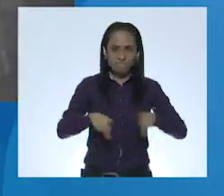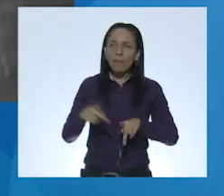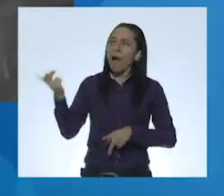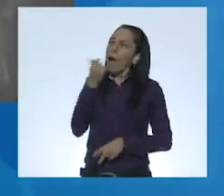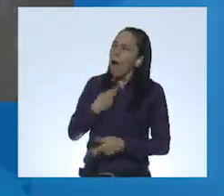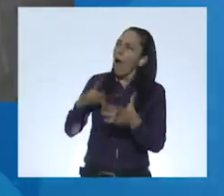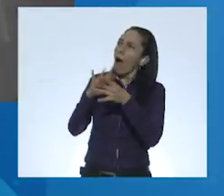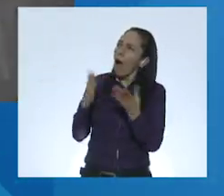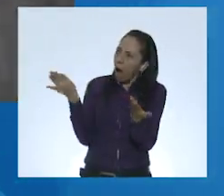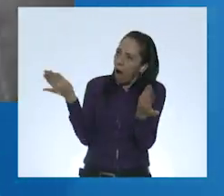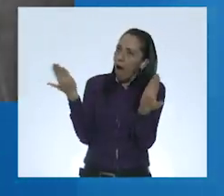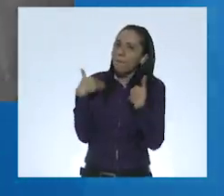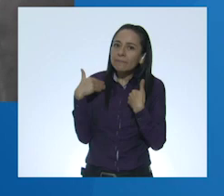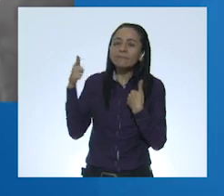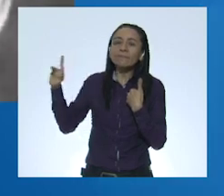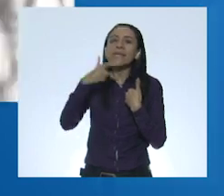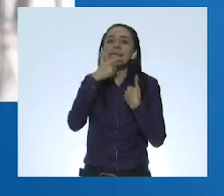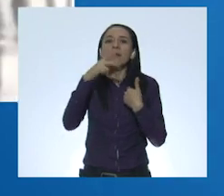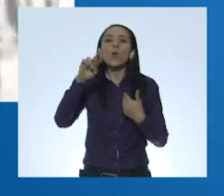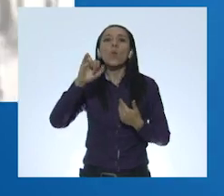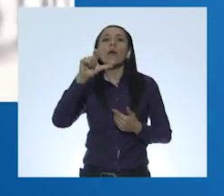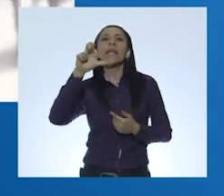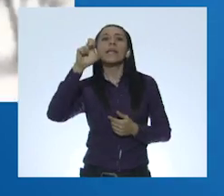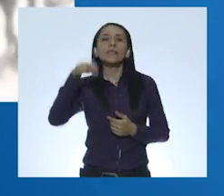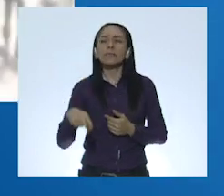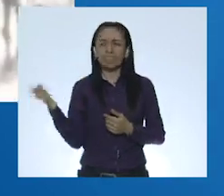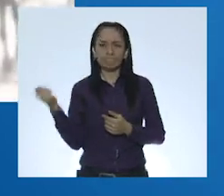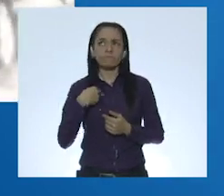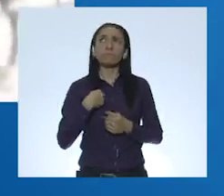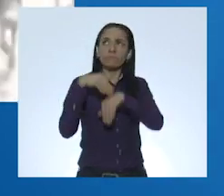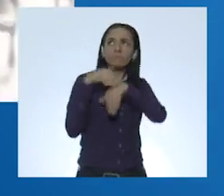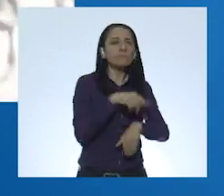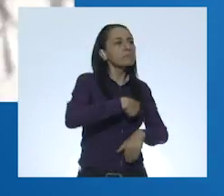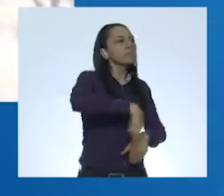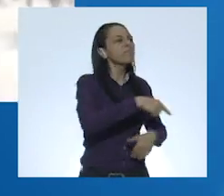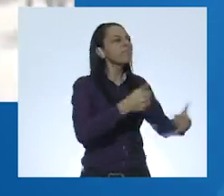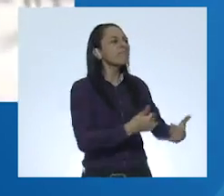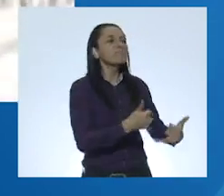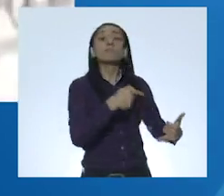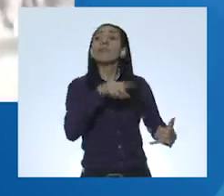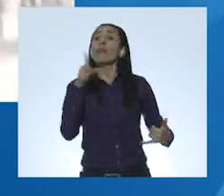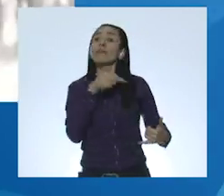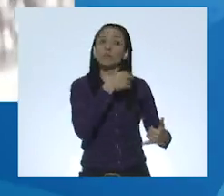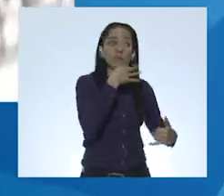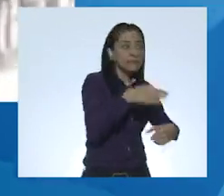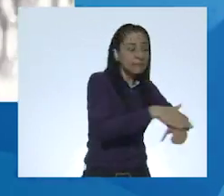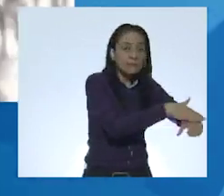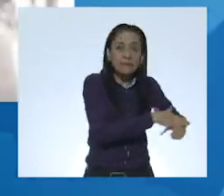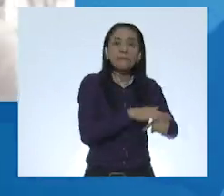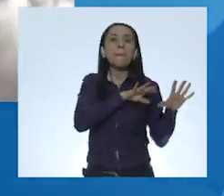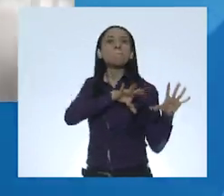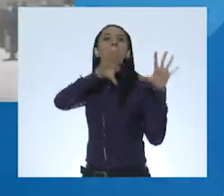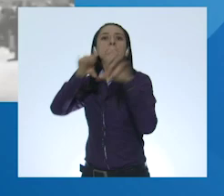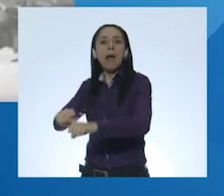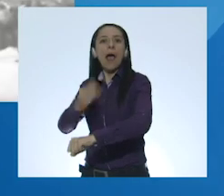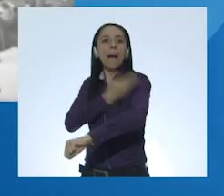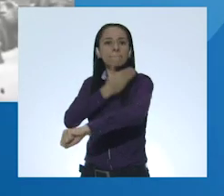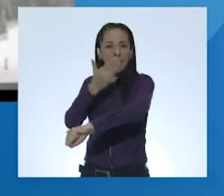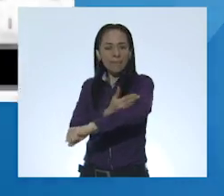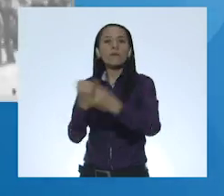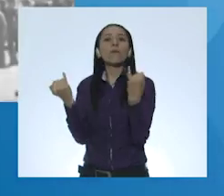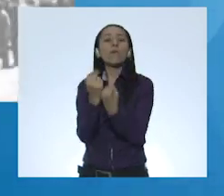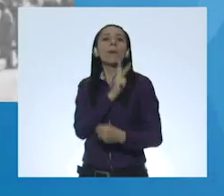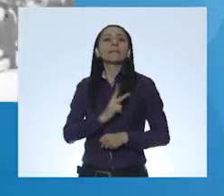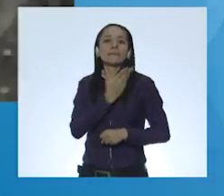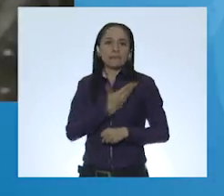Wilson para que pactara con los rebeldes y tomara presos al presidente Madero y al vicepresidente Pino Suárez. Y así